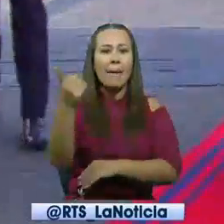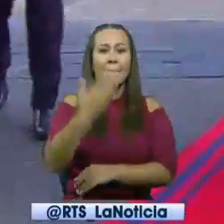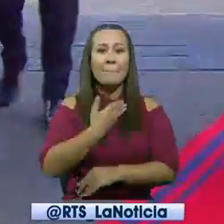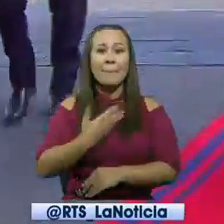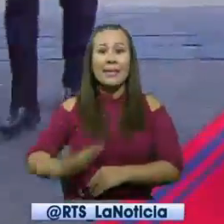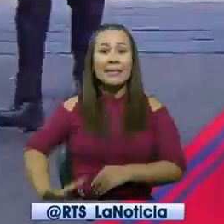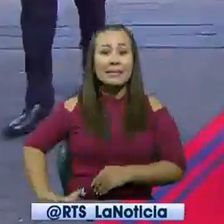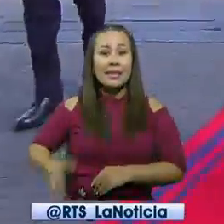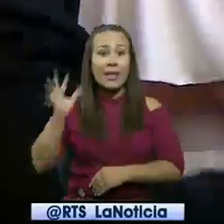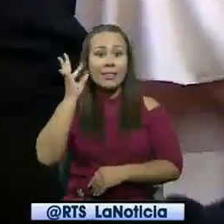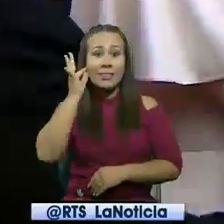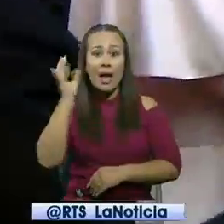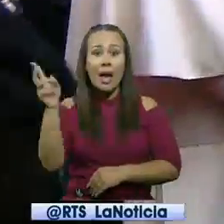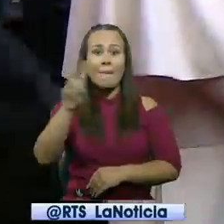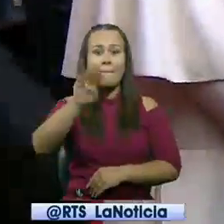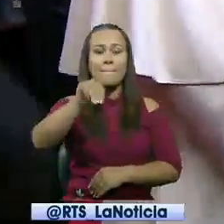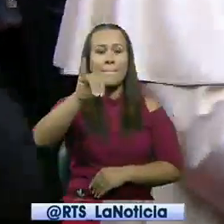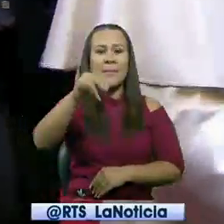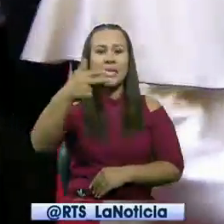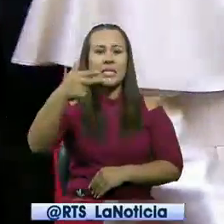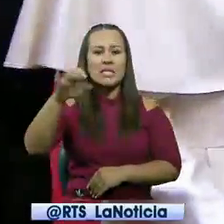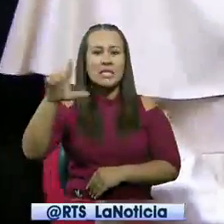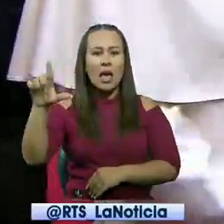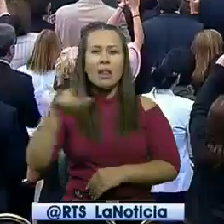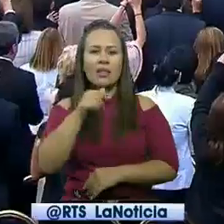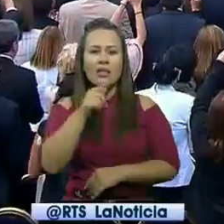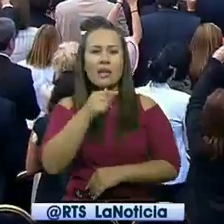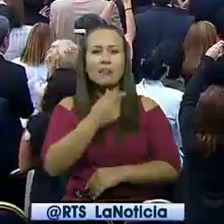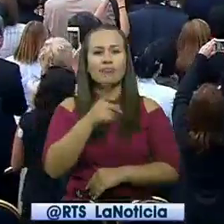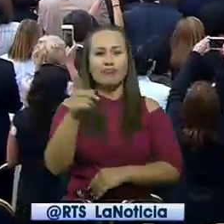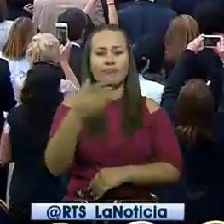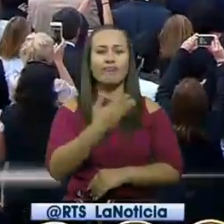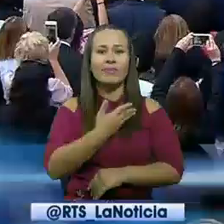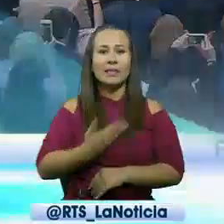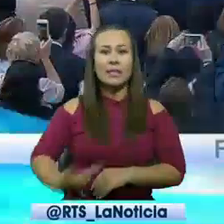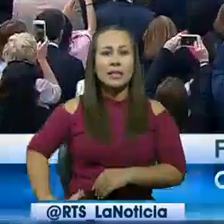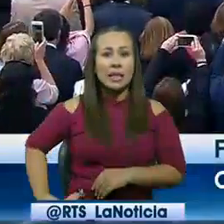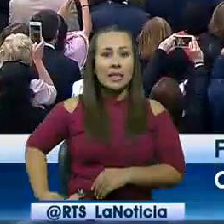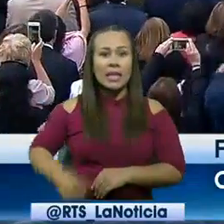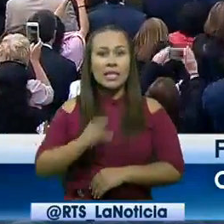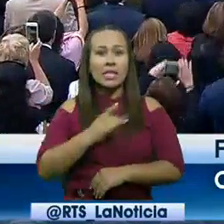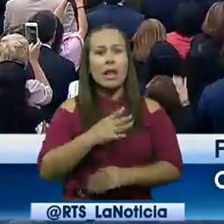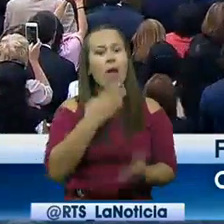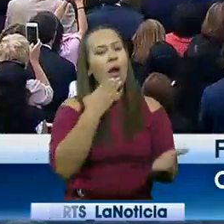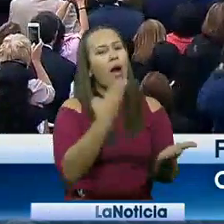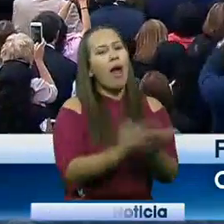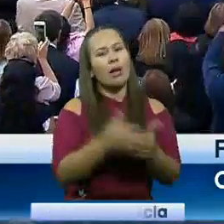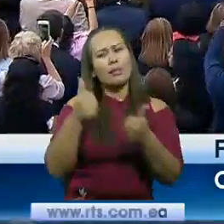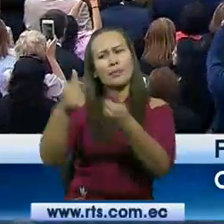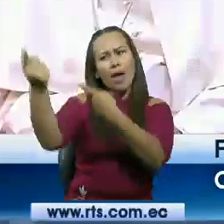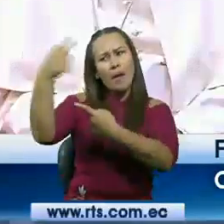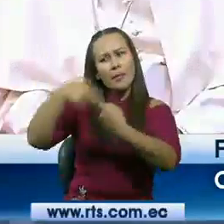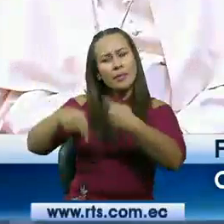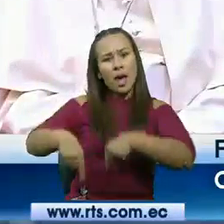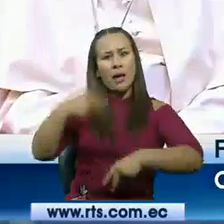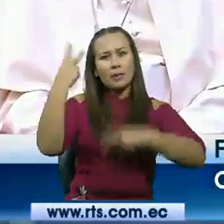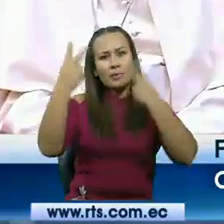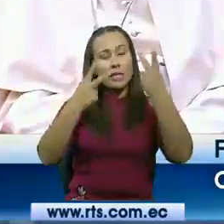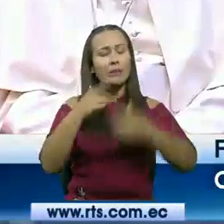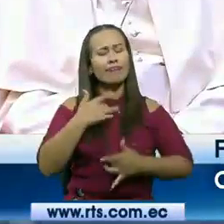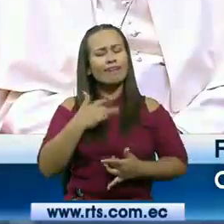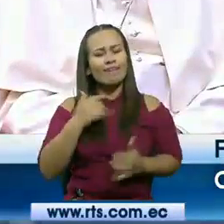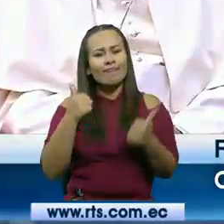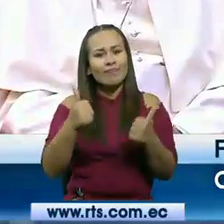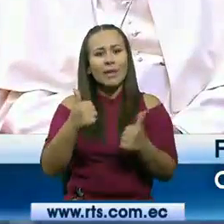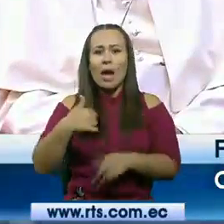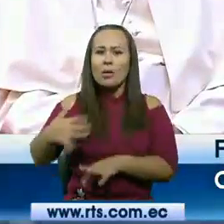con la presidenta Michelle Bachelet y otras altas autoridades. Papa Francisco, su visita nos hace bien. Nos hace bien detener